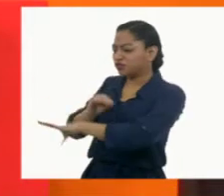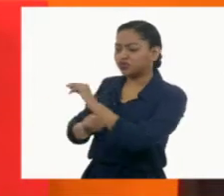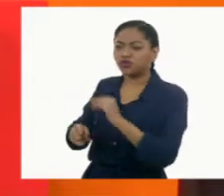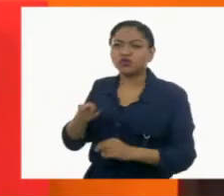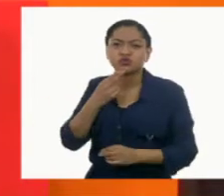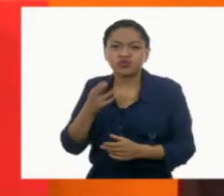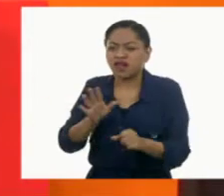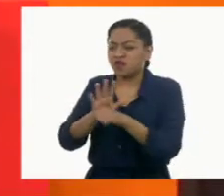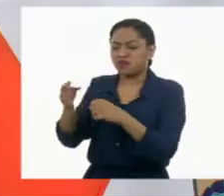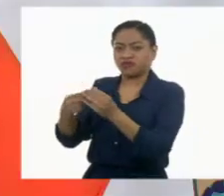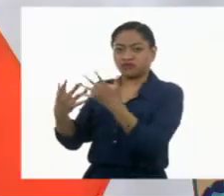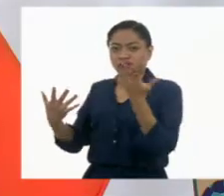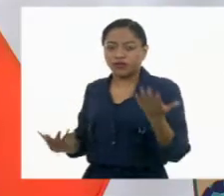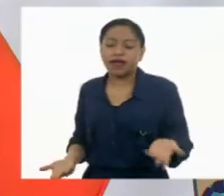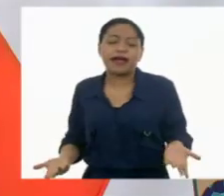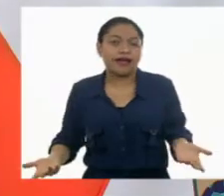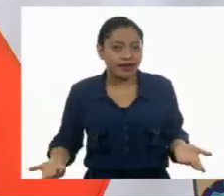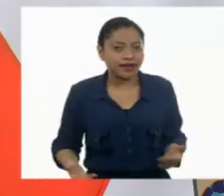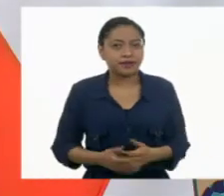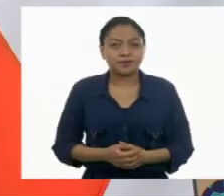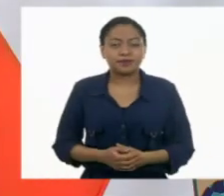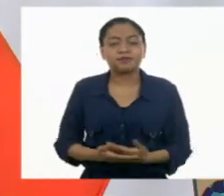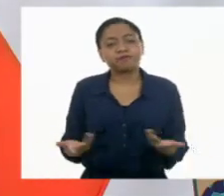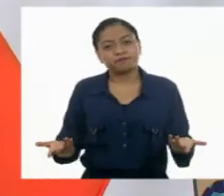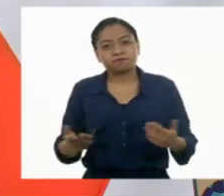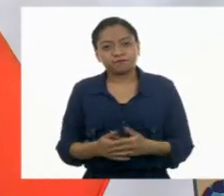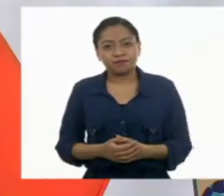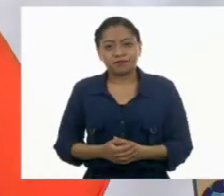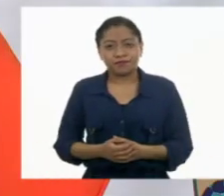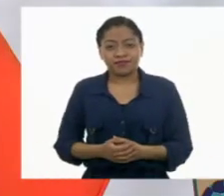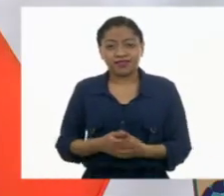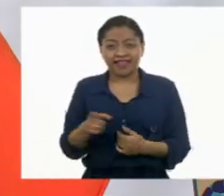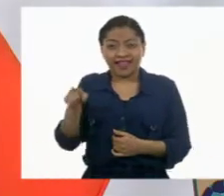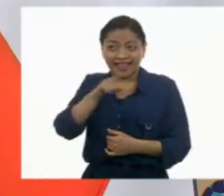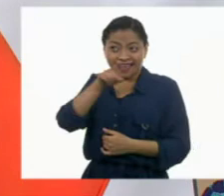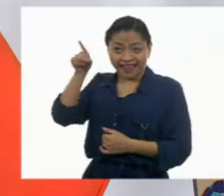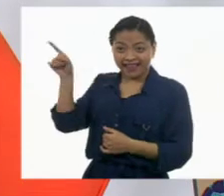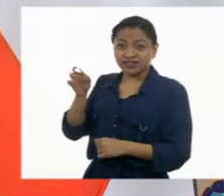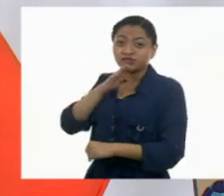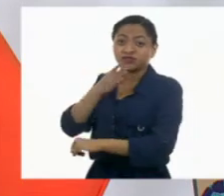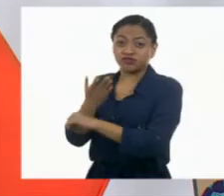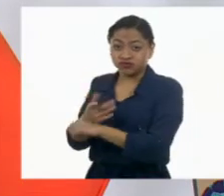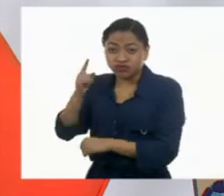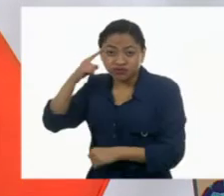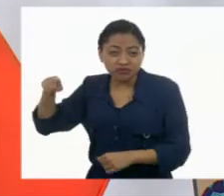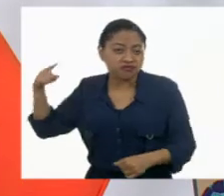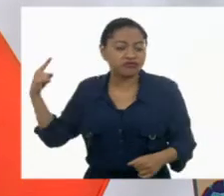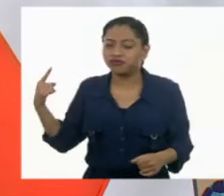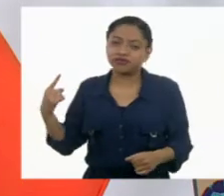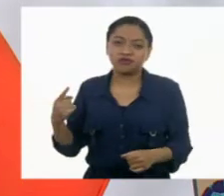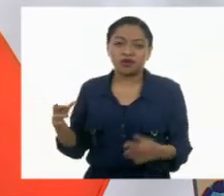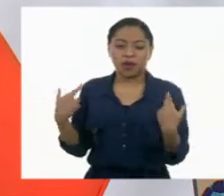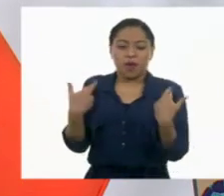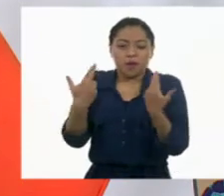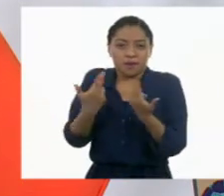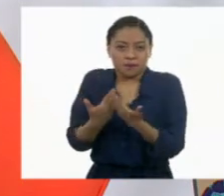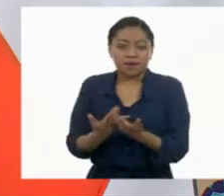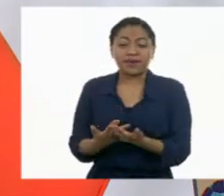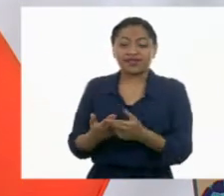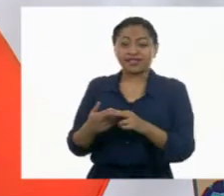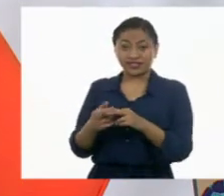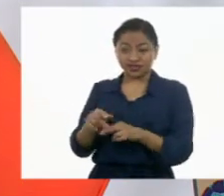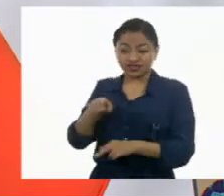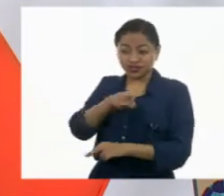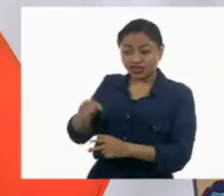ello? Así es, no es una tarea sencilla. Nosotros como especialistas hacemos un trabajo